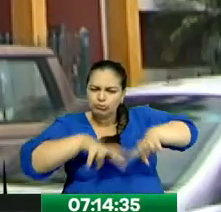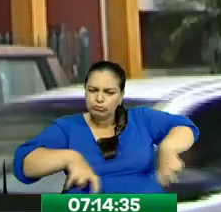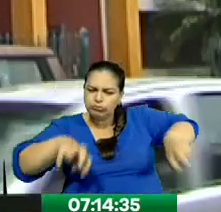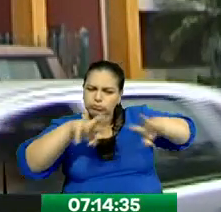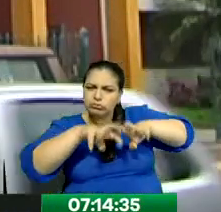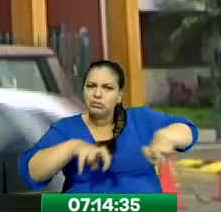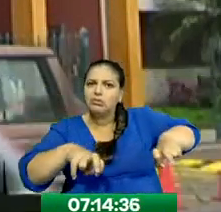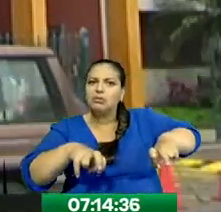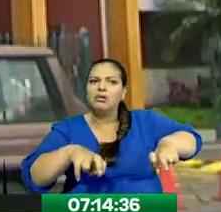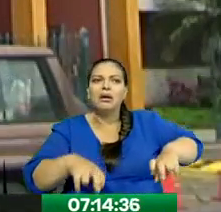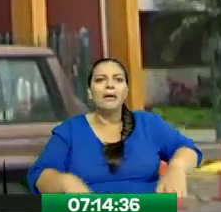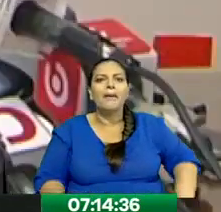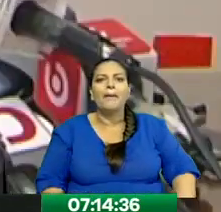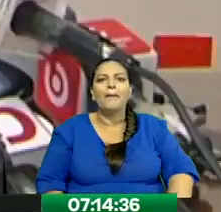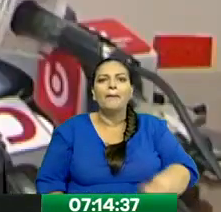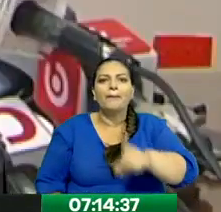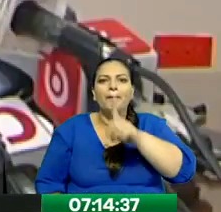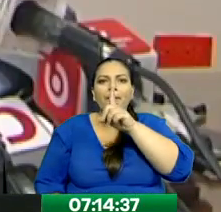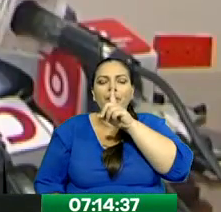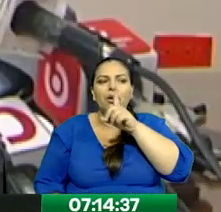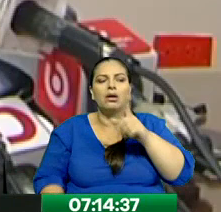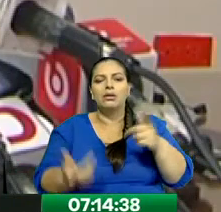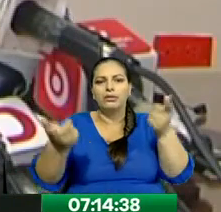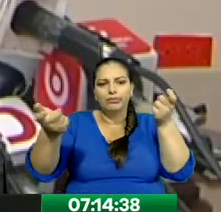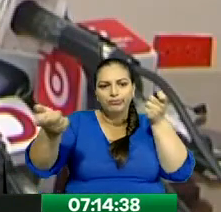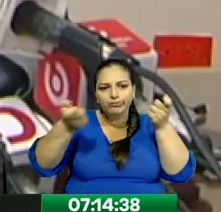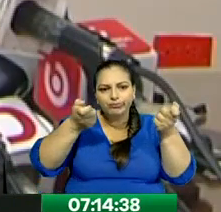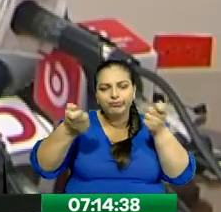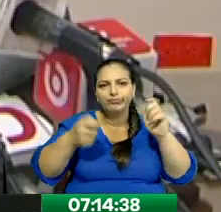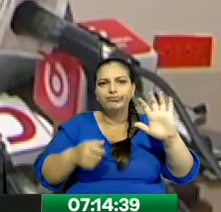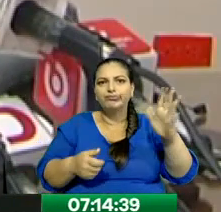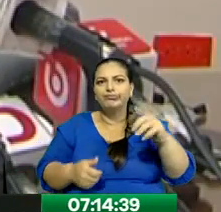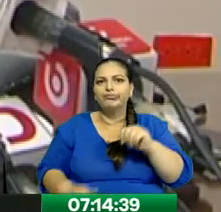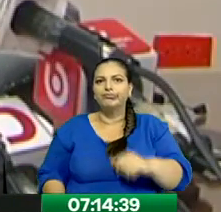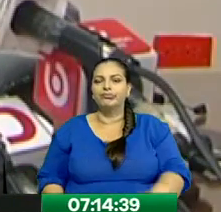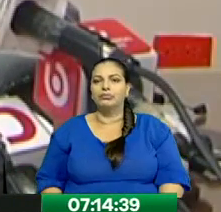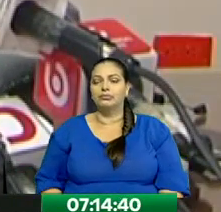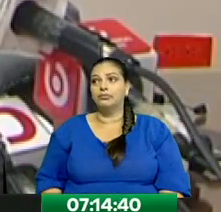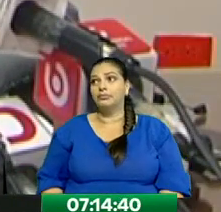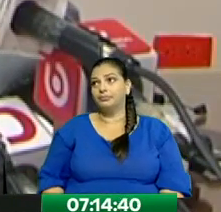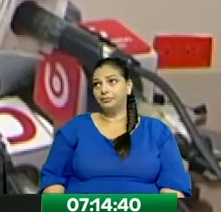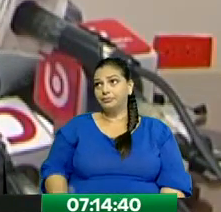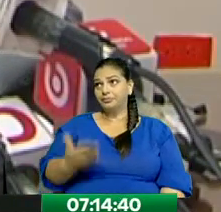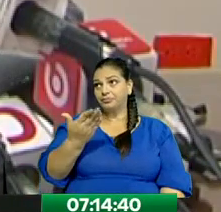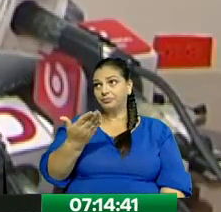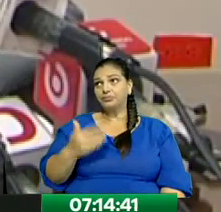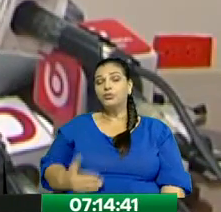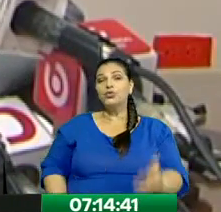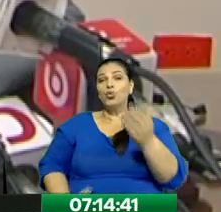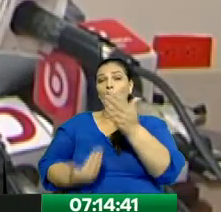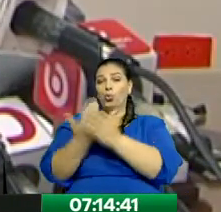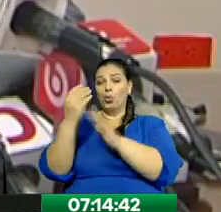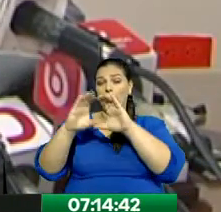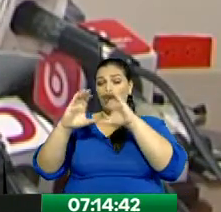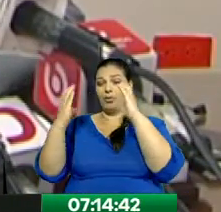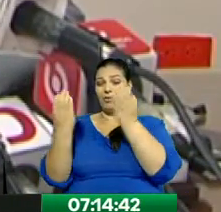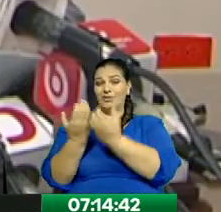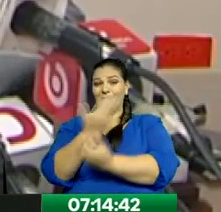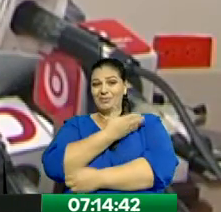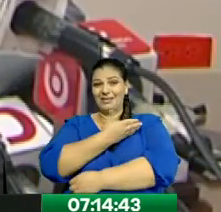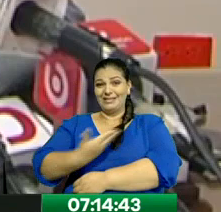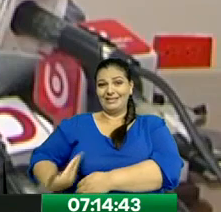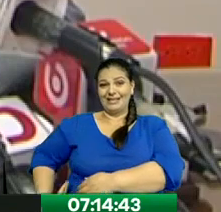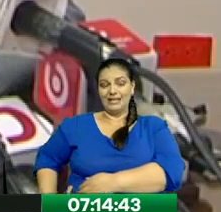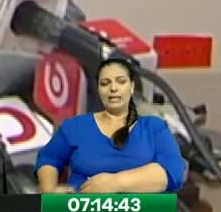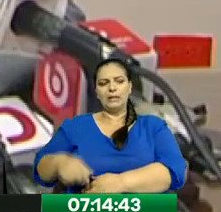por la falta de controles. El presidente de esta segunda CIFI recordó que este 15 de enero se cumplen los 3 meses que